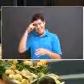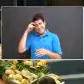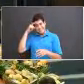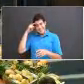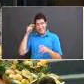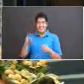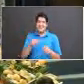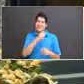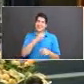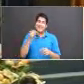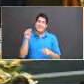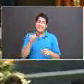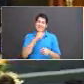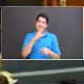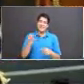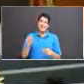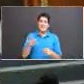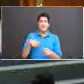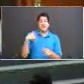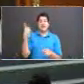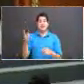Todo cortado, pero